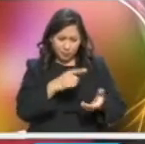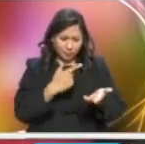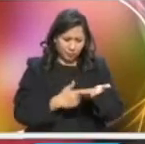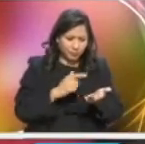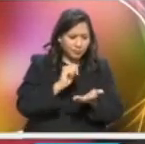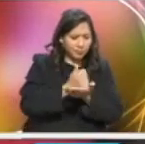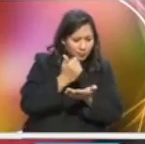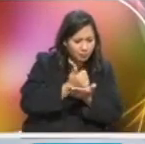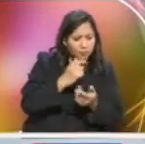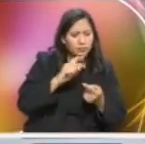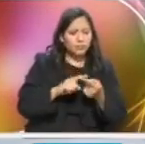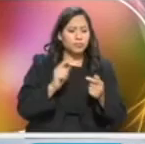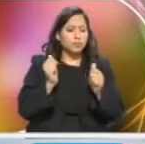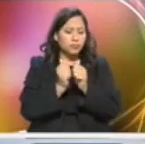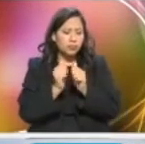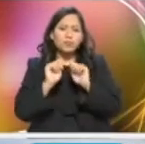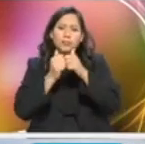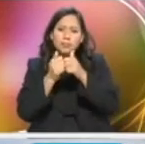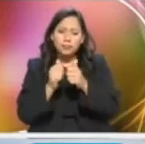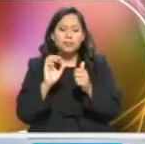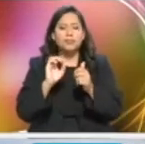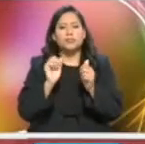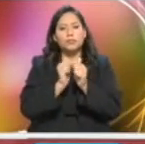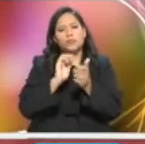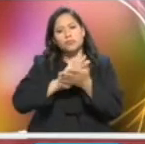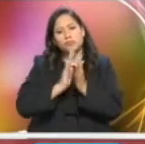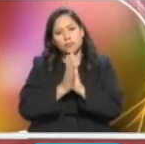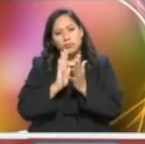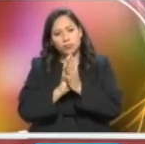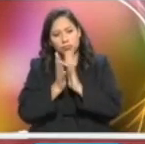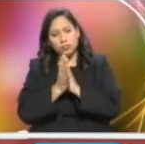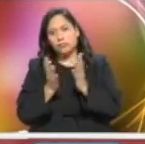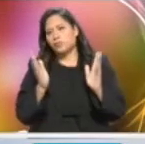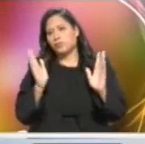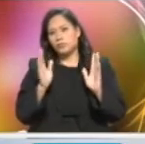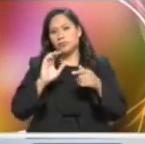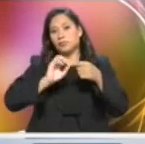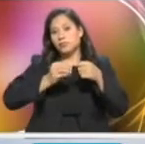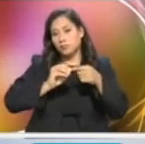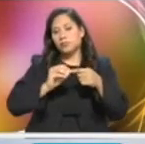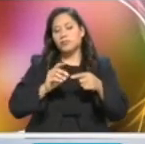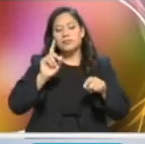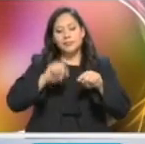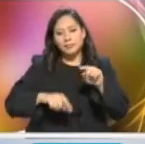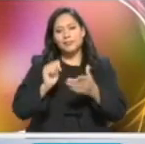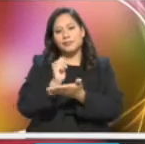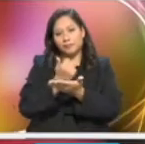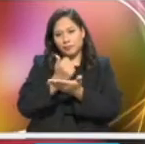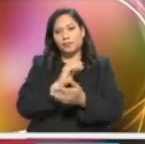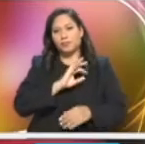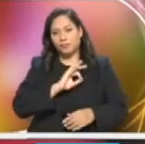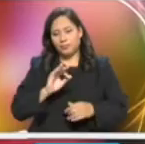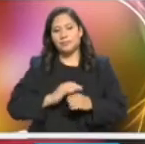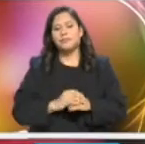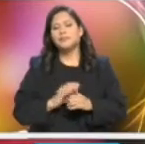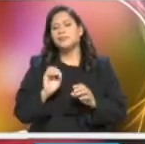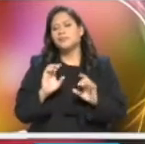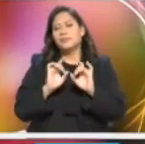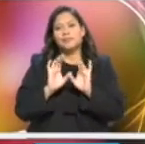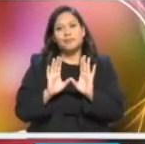vemos arroz con pan o con tortilla y frijoles. Exacto. ¿No? O de pronto